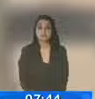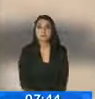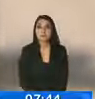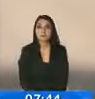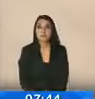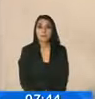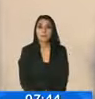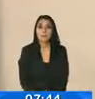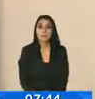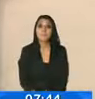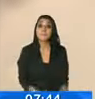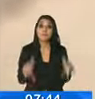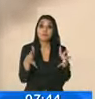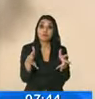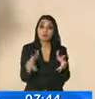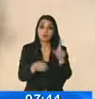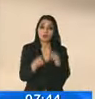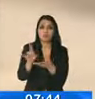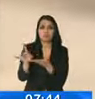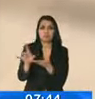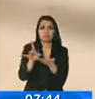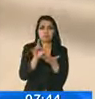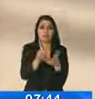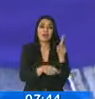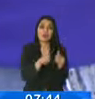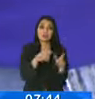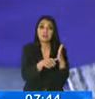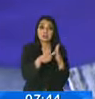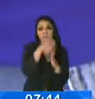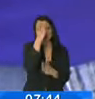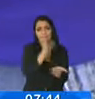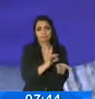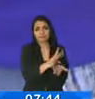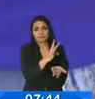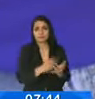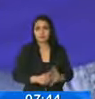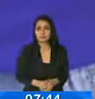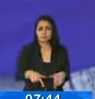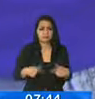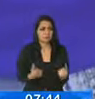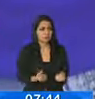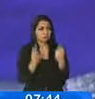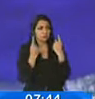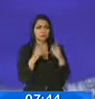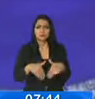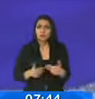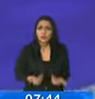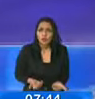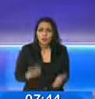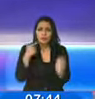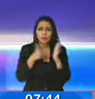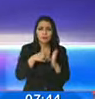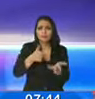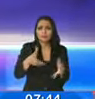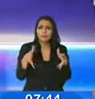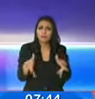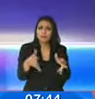fueron destituidos y otros separados del magisterio. A mí me sorprende de que cómo es posible que hayan hecho estos casos